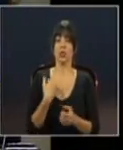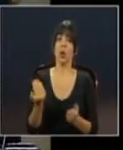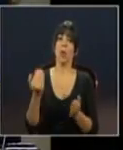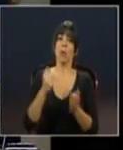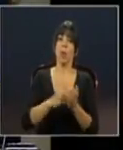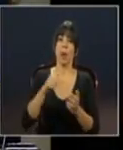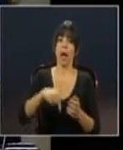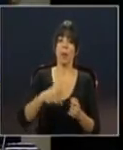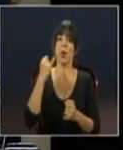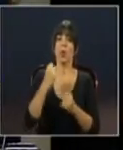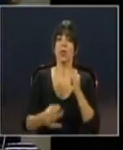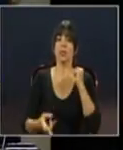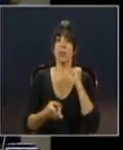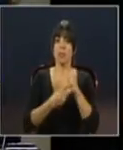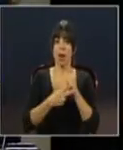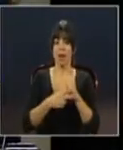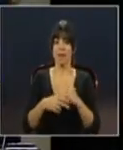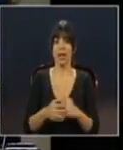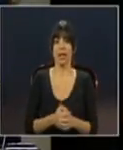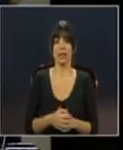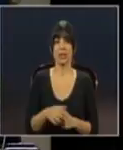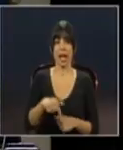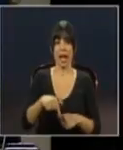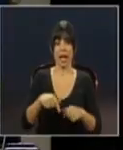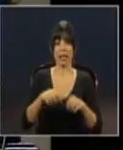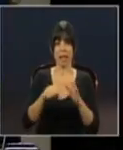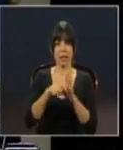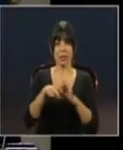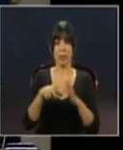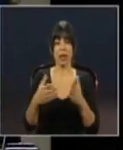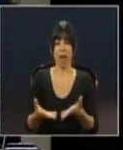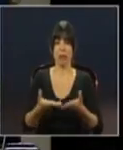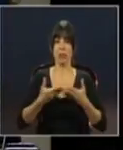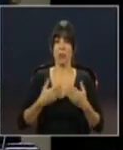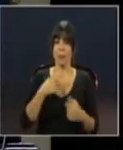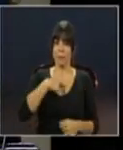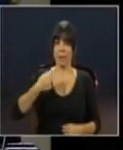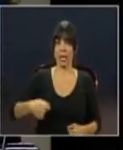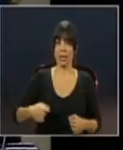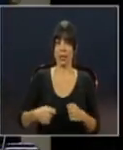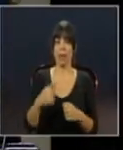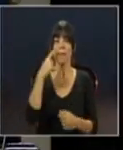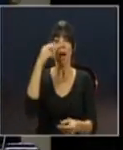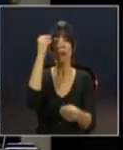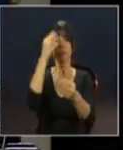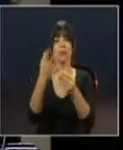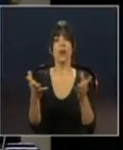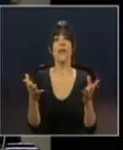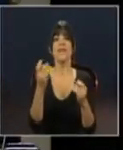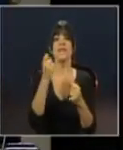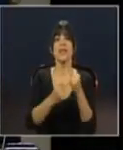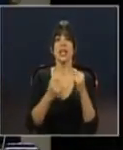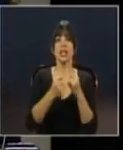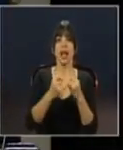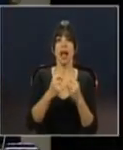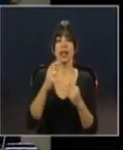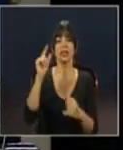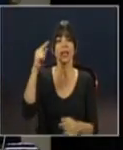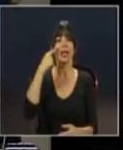última vez a este plenario que me invistió como presidente de la República a dar cuenta final del Estado de la